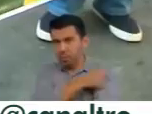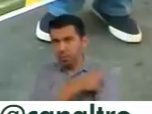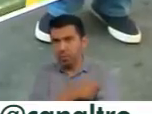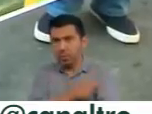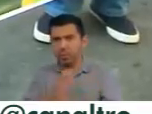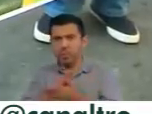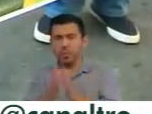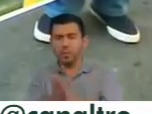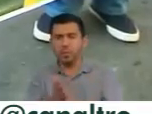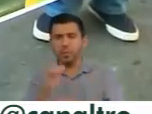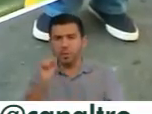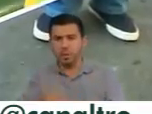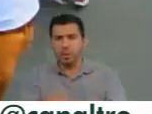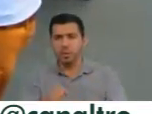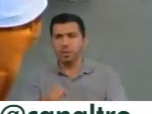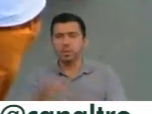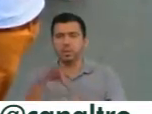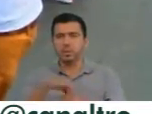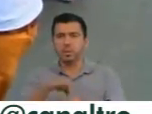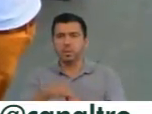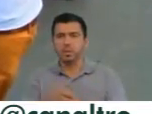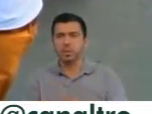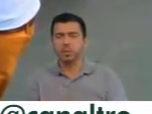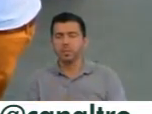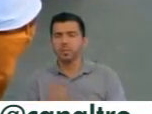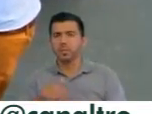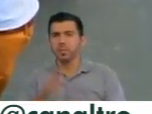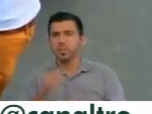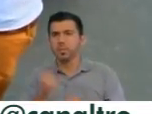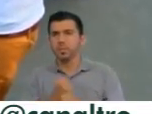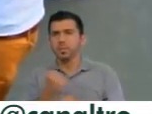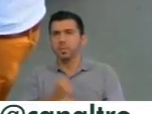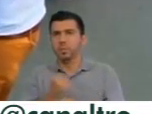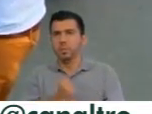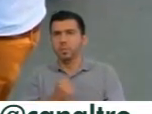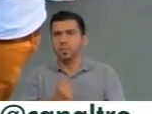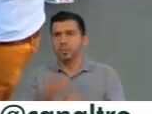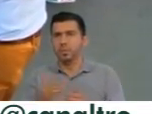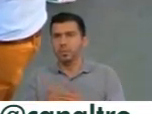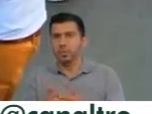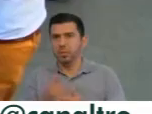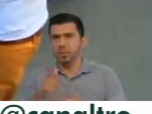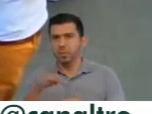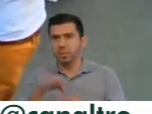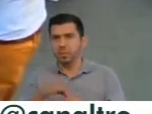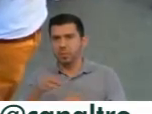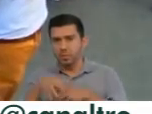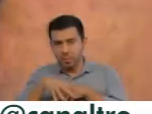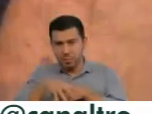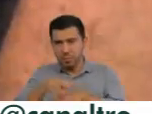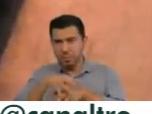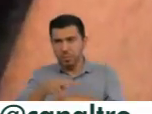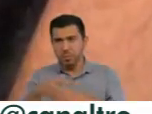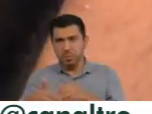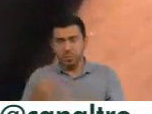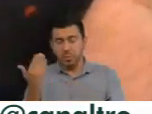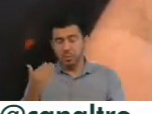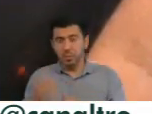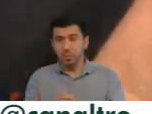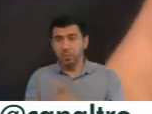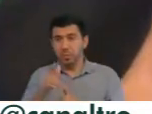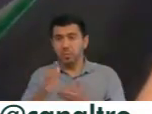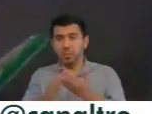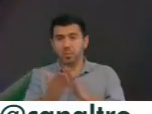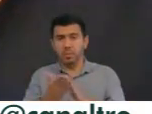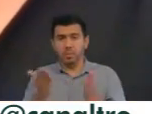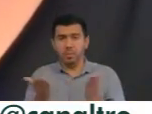al plebiscito, donde vamos a trabajar en todo el departamento y empezamos con la marcha del día de hoy para concientizar a las comunidades educativas del